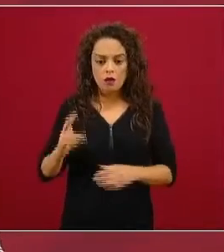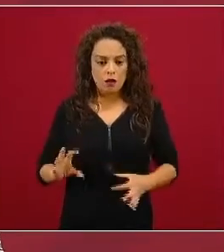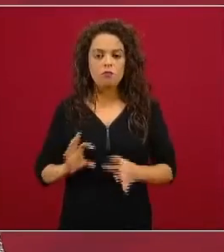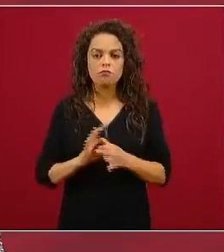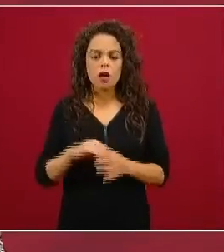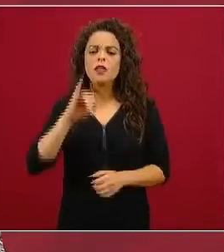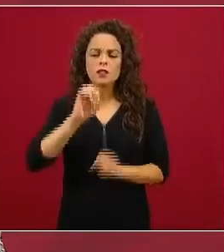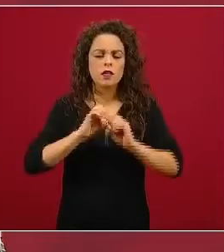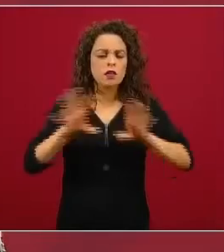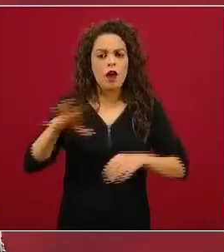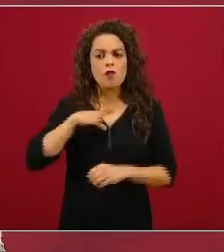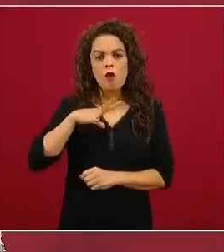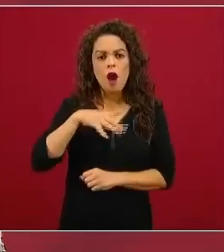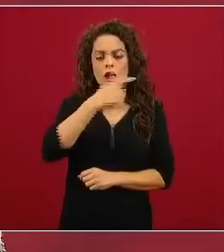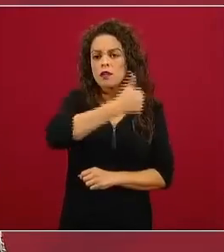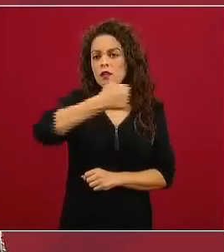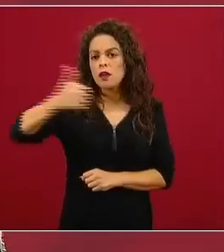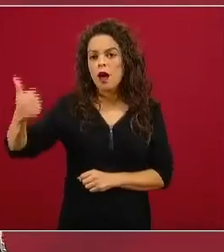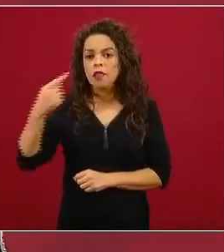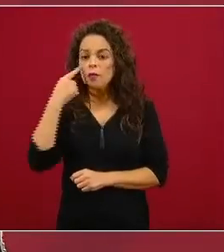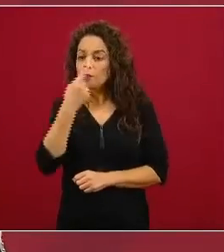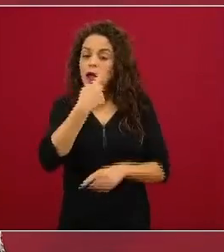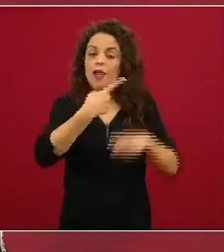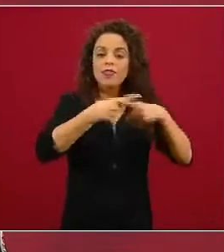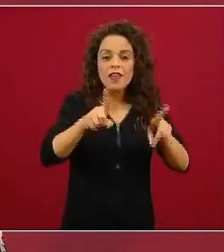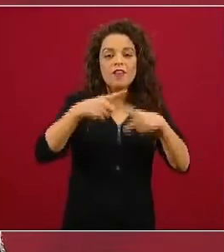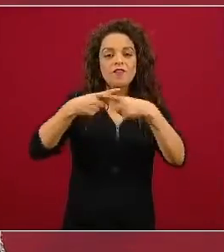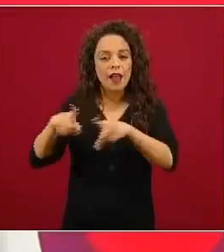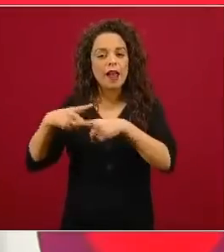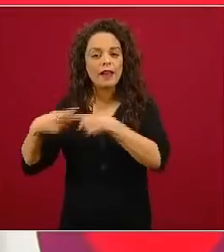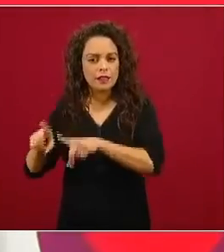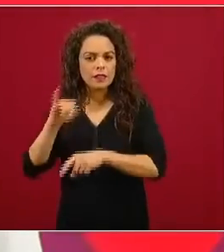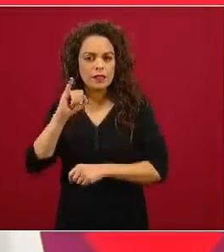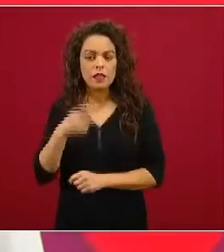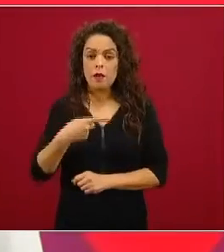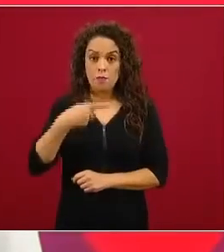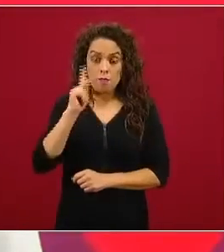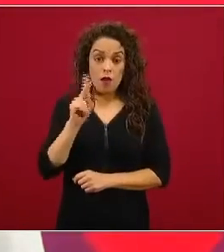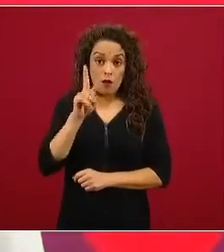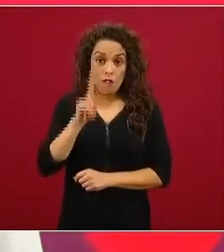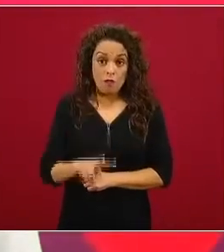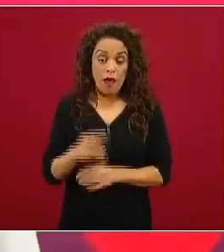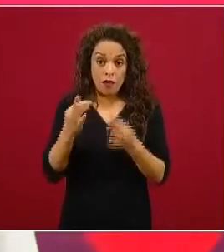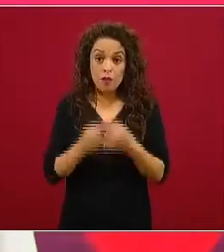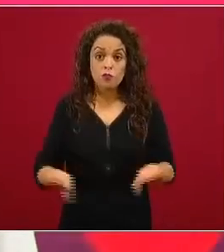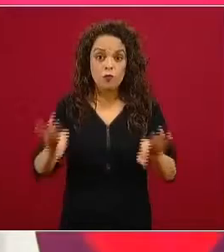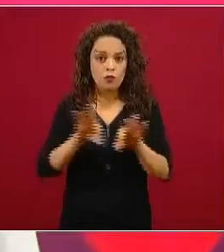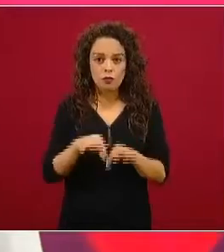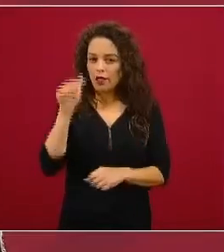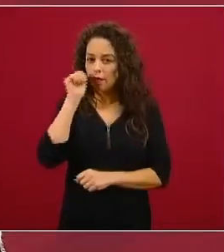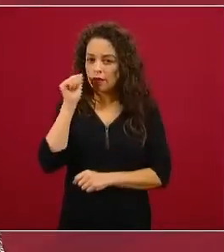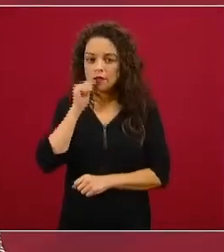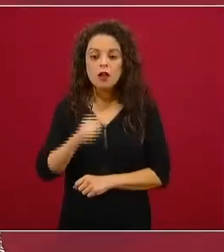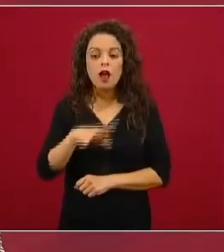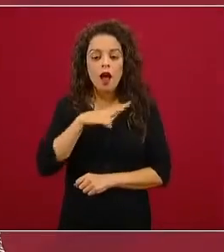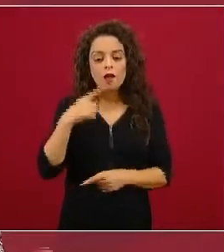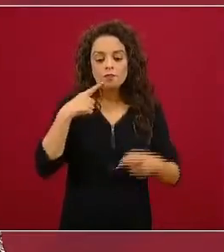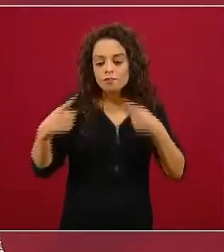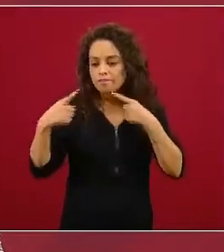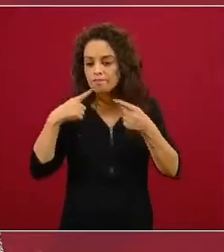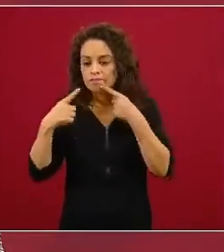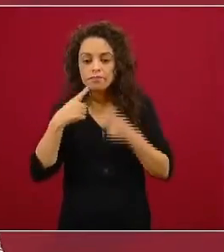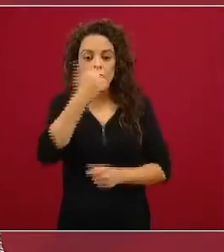las personas tuvieran gestos y actitudes y actividades encaminadas a unir esfuerzos